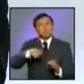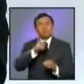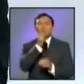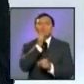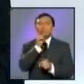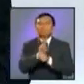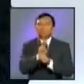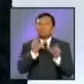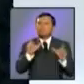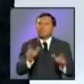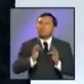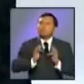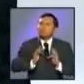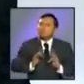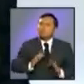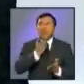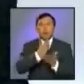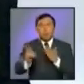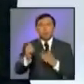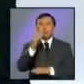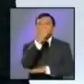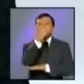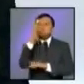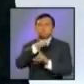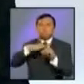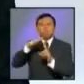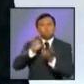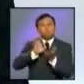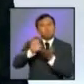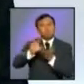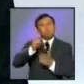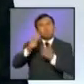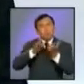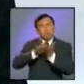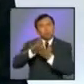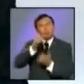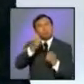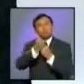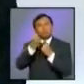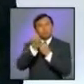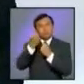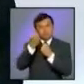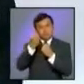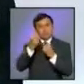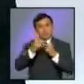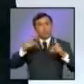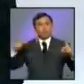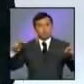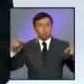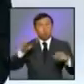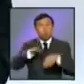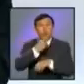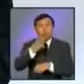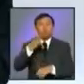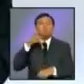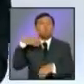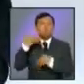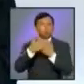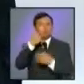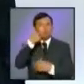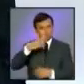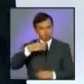pri Y lo que dice Andrés Manuel Manu dice que este país está destrozado porque se perdieron los